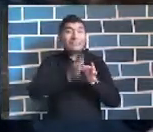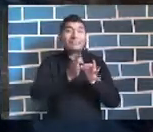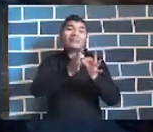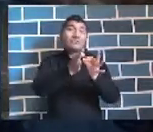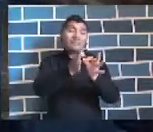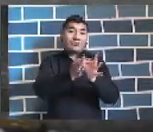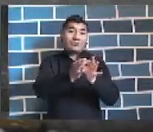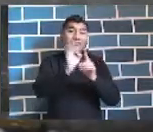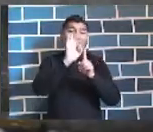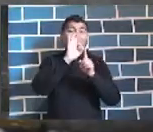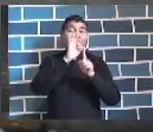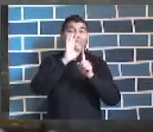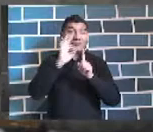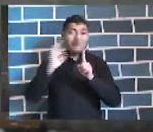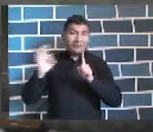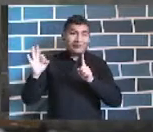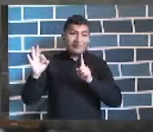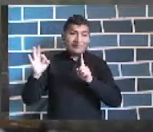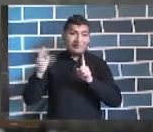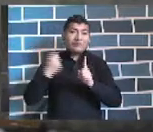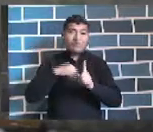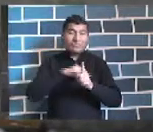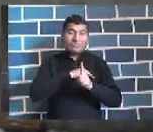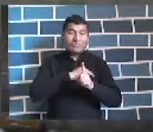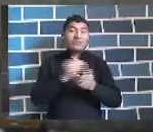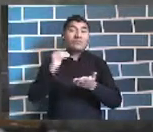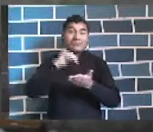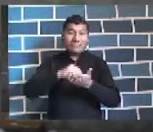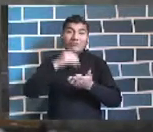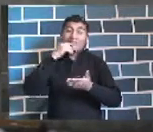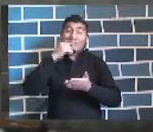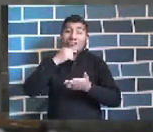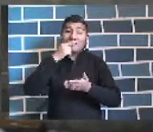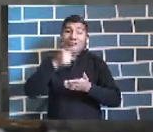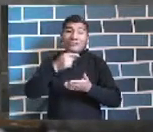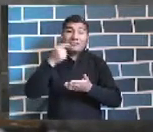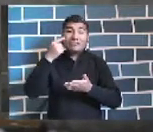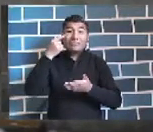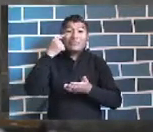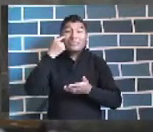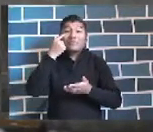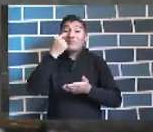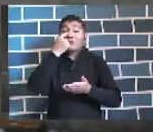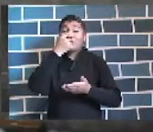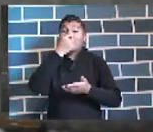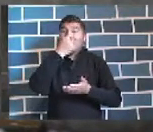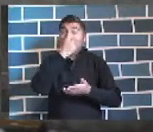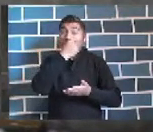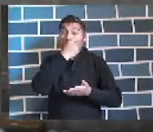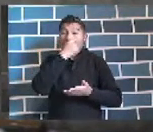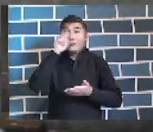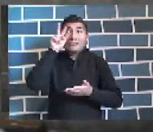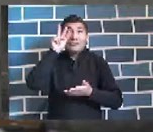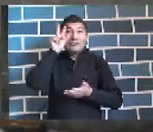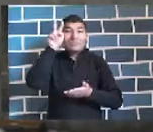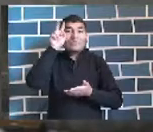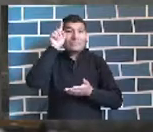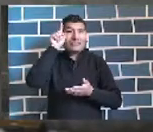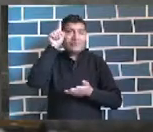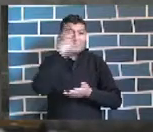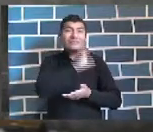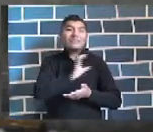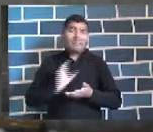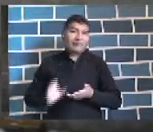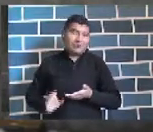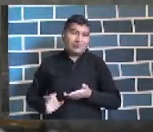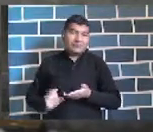La frase que hemos repetido es, fijos los ojos en Cristo,